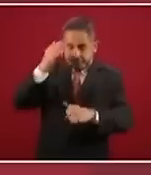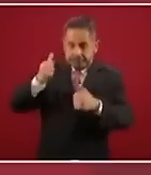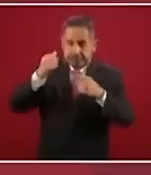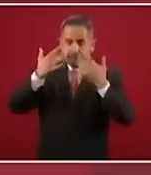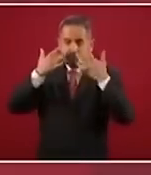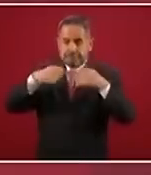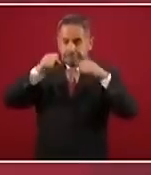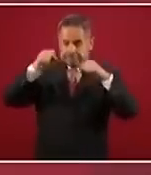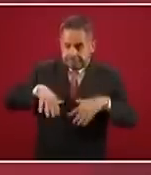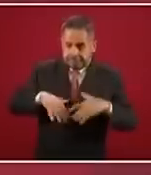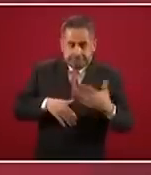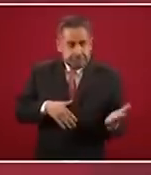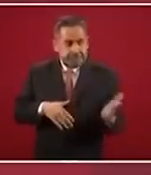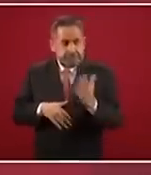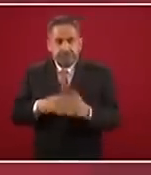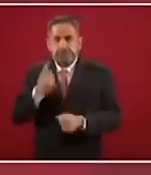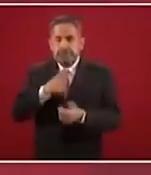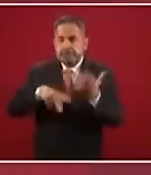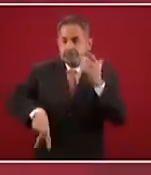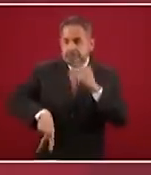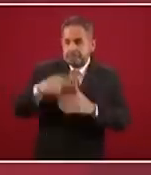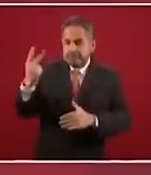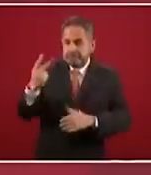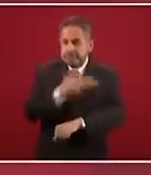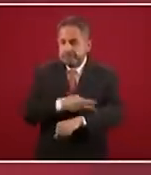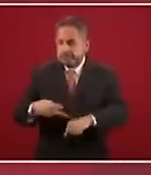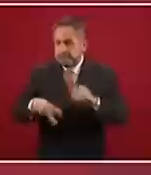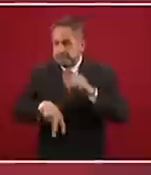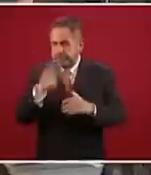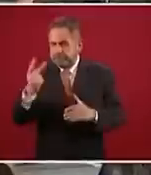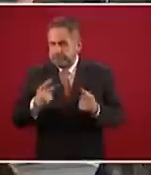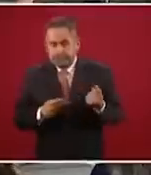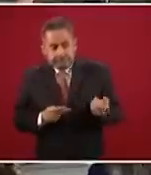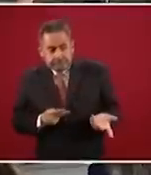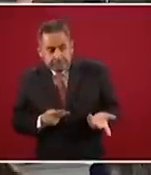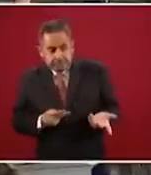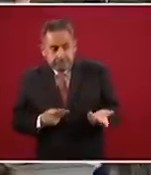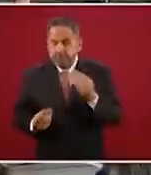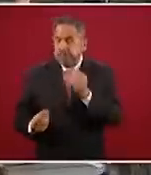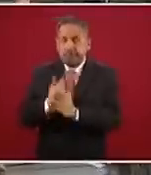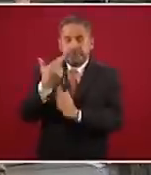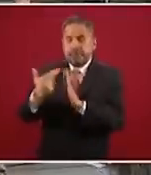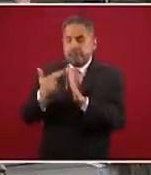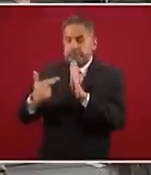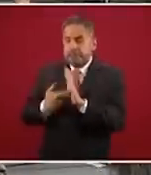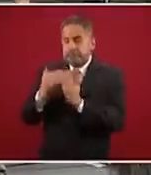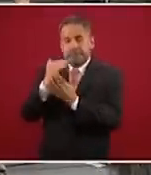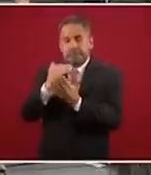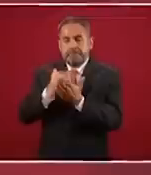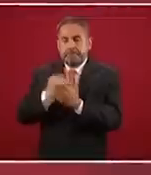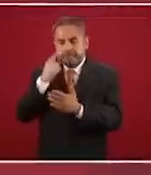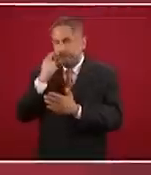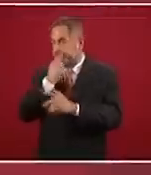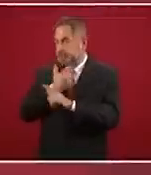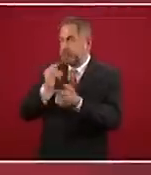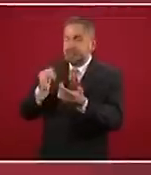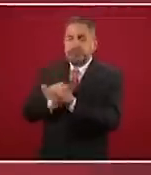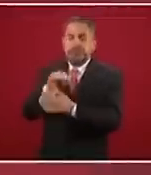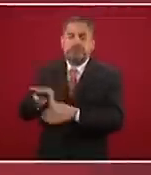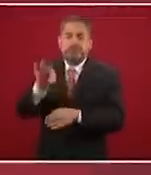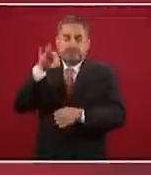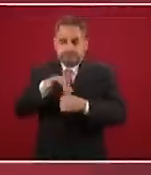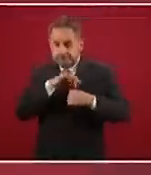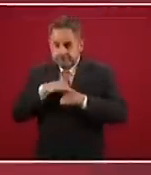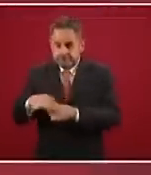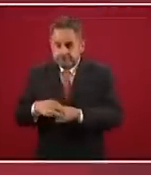Ese cargo queda vacante y ese cargo tiene que sujetarse a las nuevas reglas de democracia y de libertad. Es